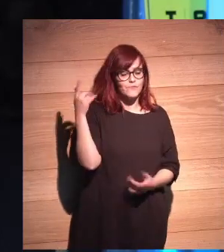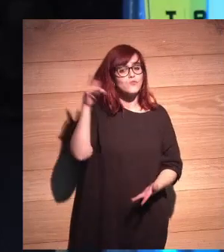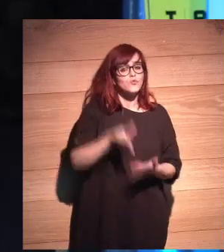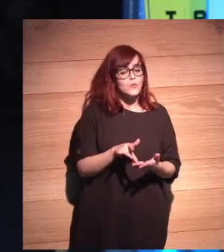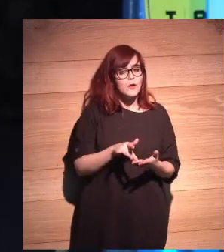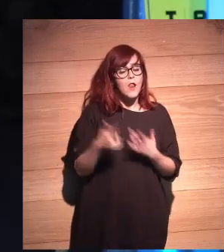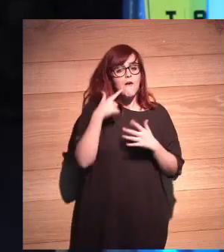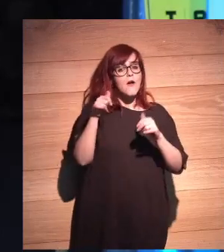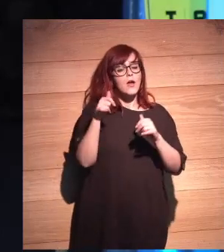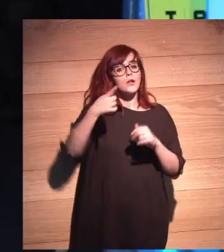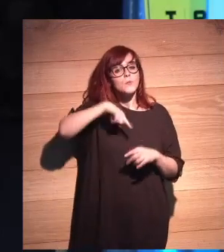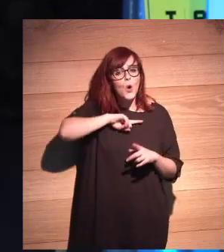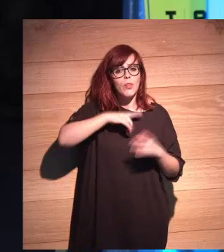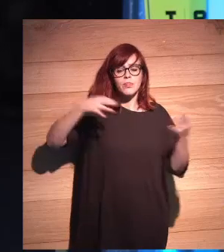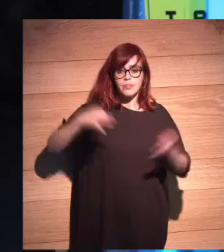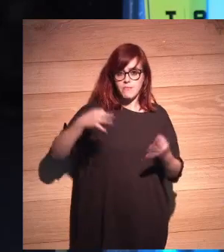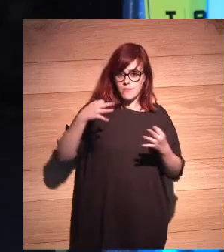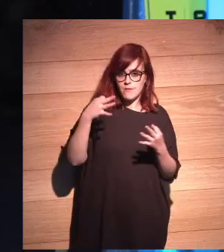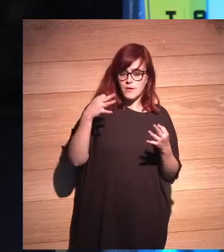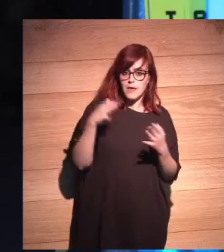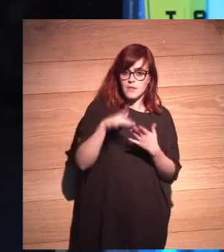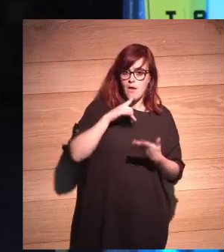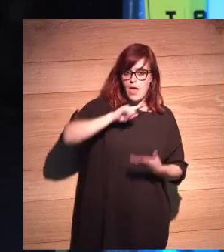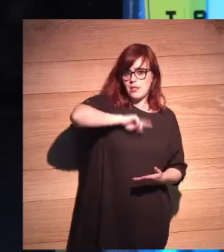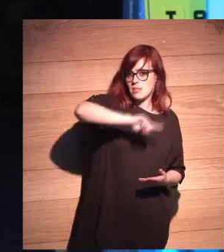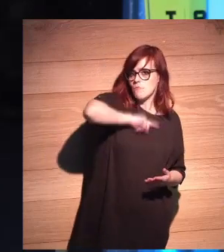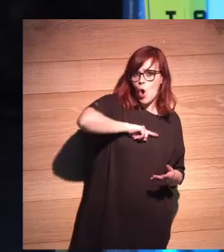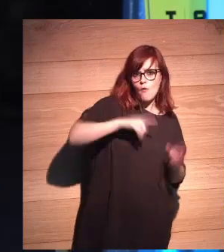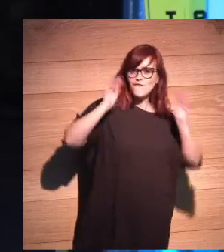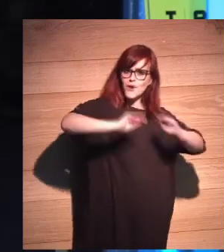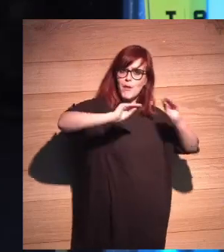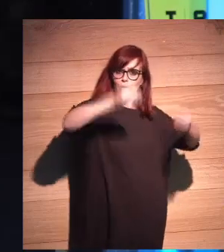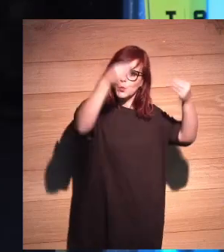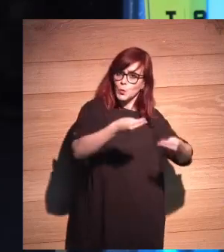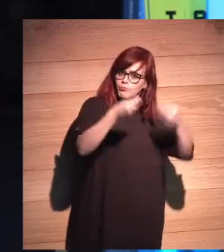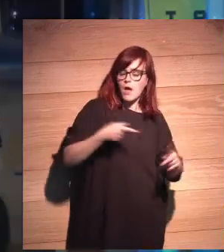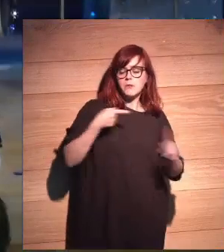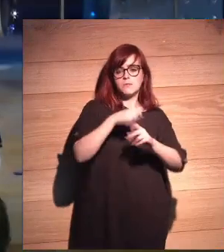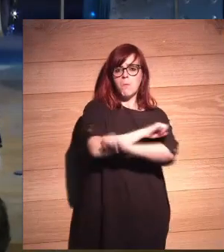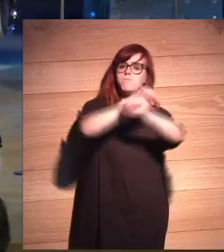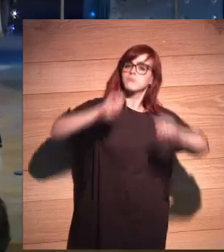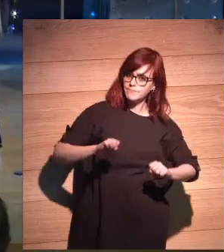es el formar en tecnología y en criterio, sin ninguna duda.